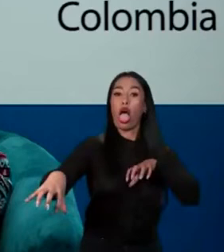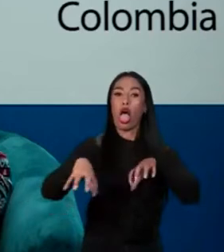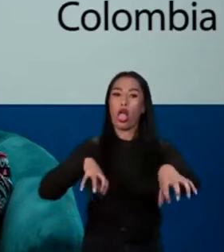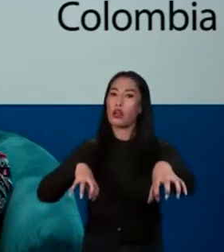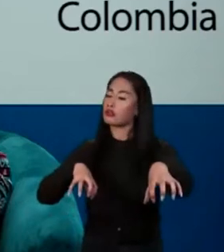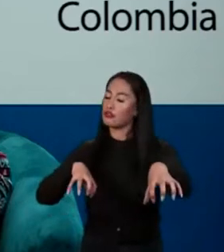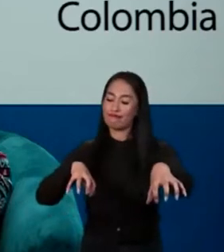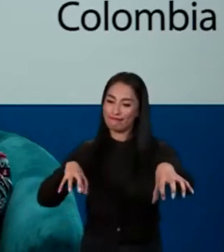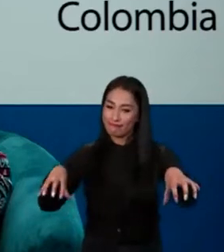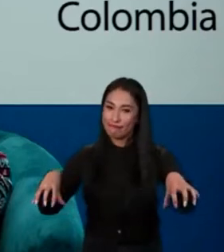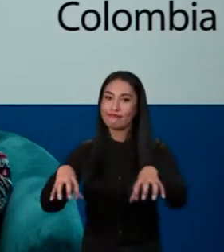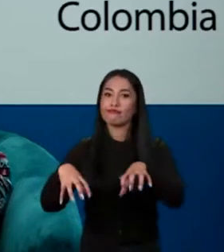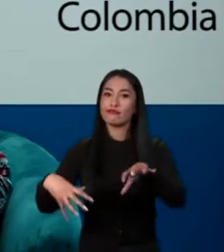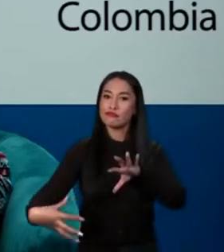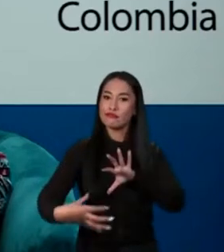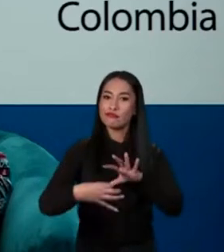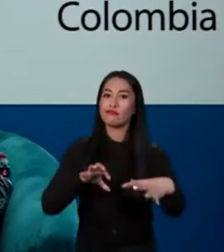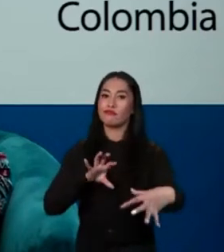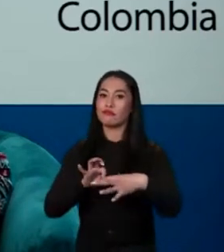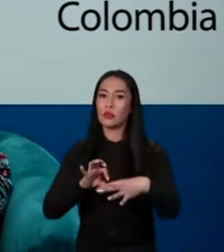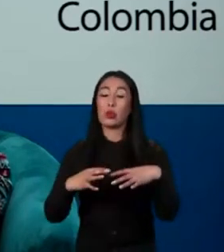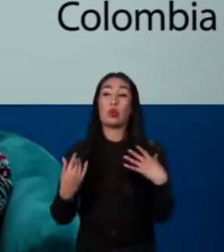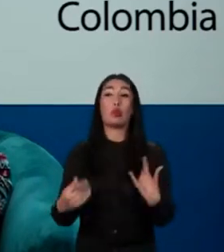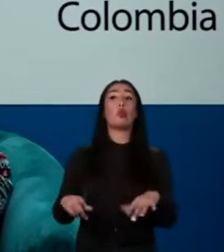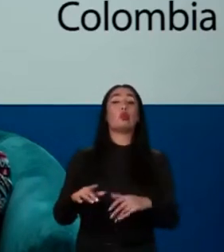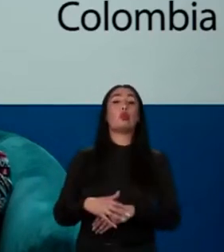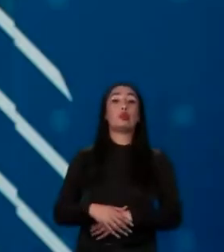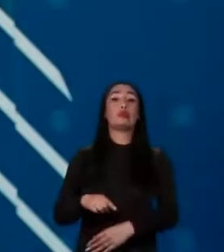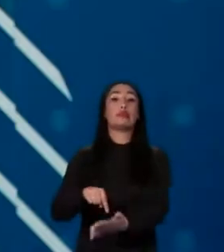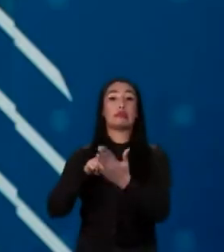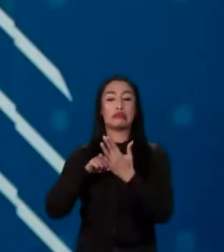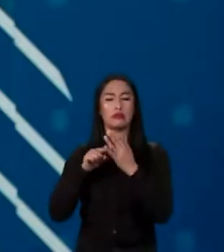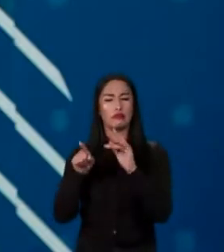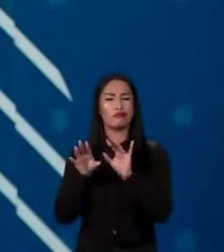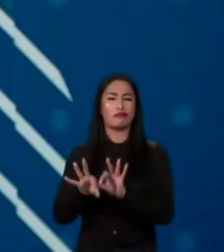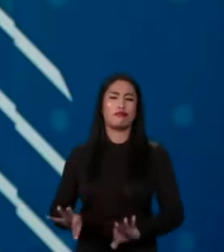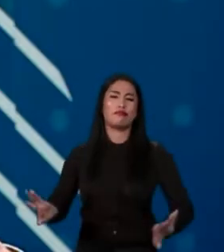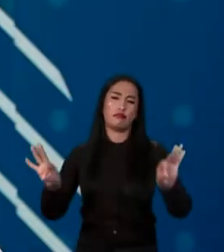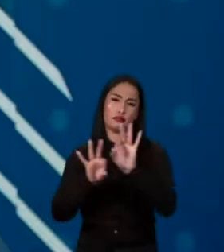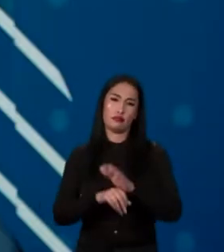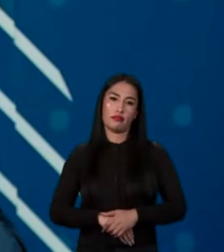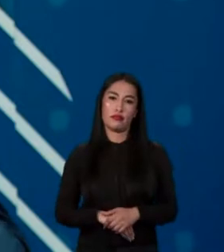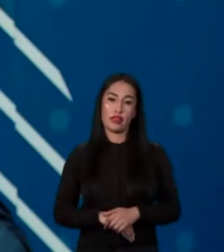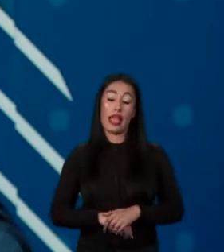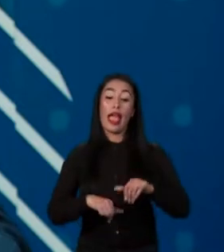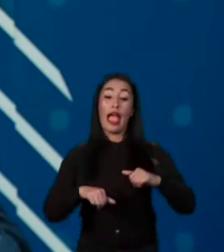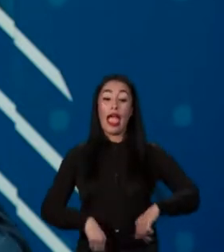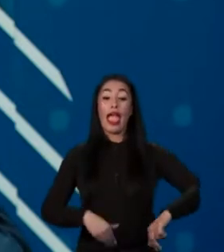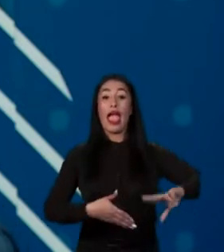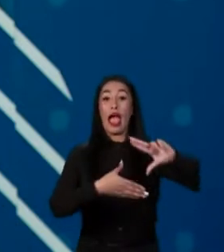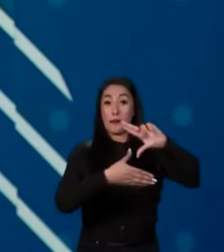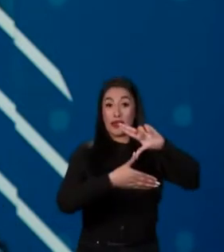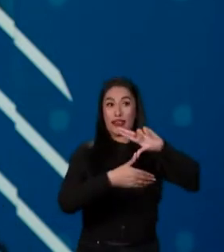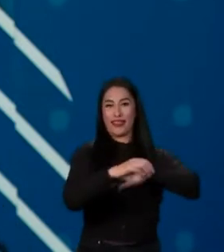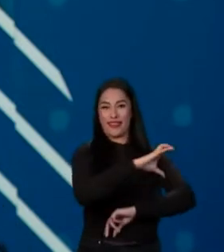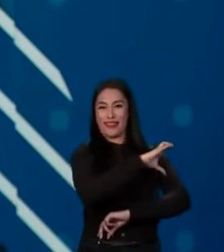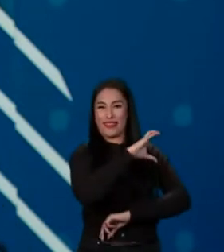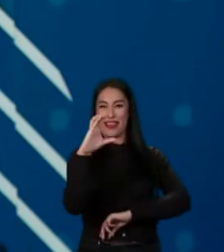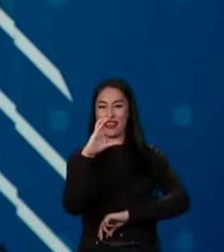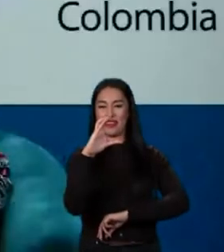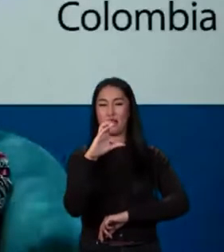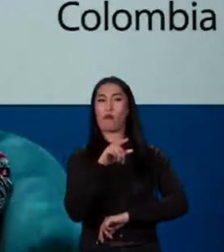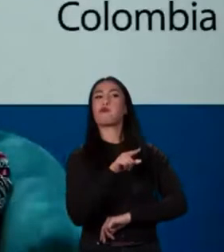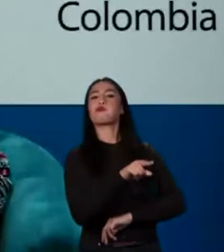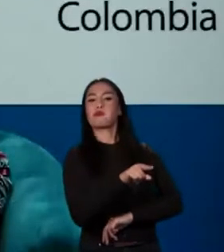esto fue algo que fue muy importante y yo creo que el bloque de latinoamérica el caribe da un ejemplo